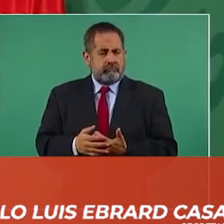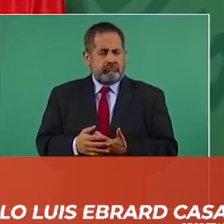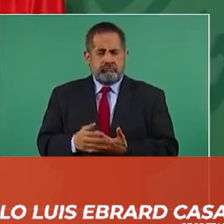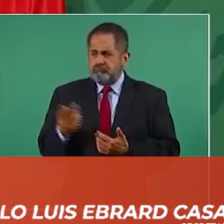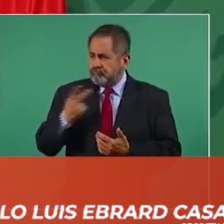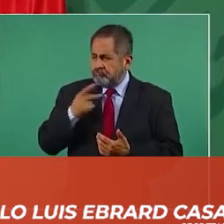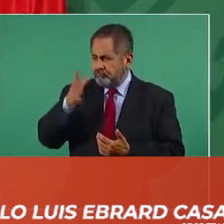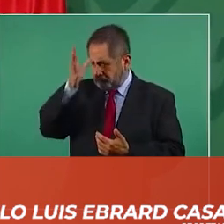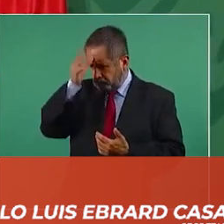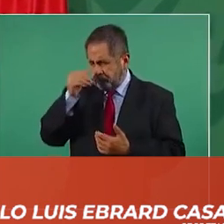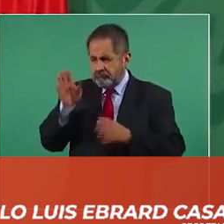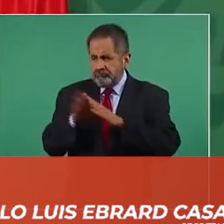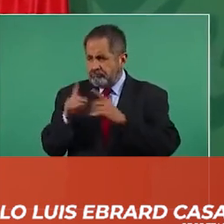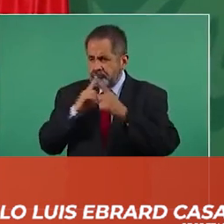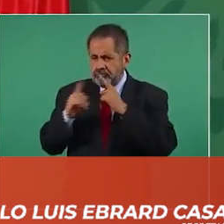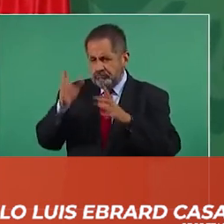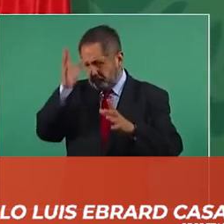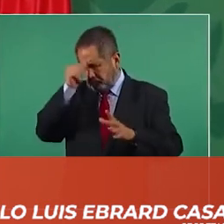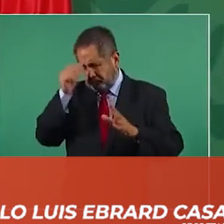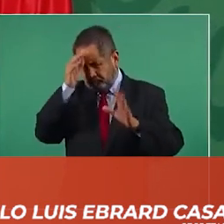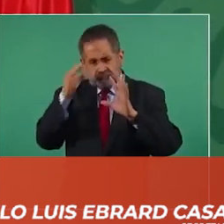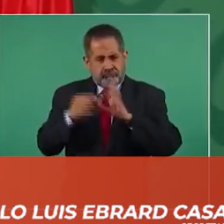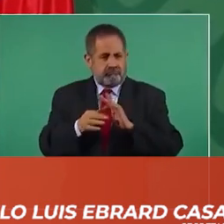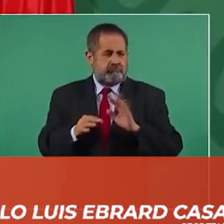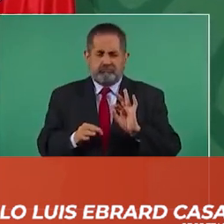llegar a acuerdos en todo,